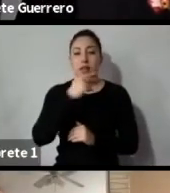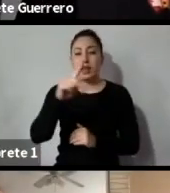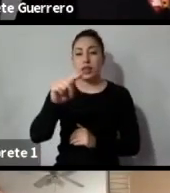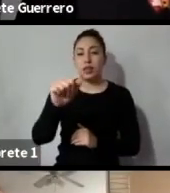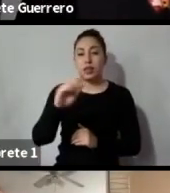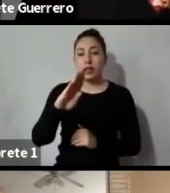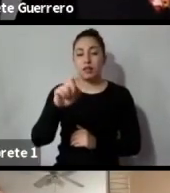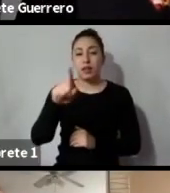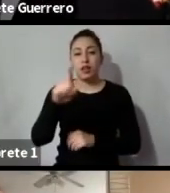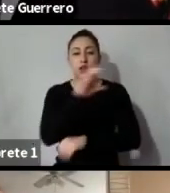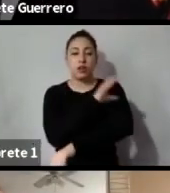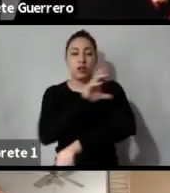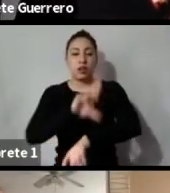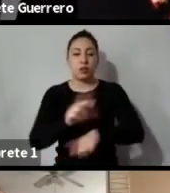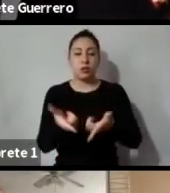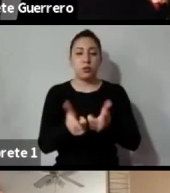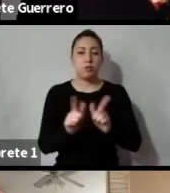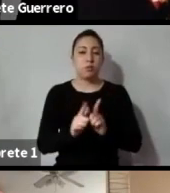del Grupo Parlamentario